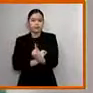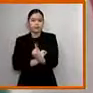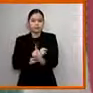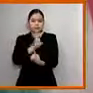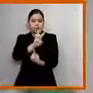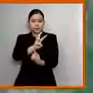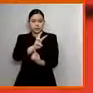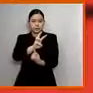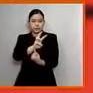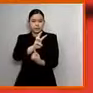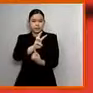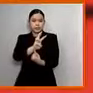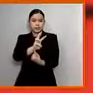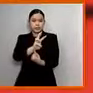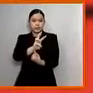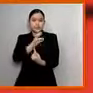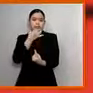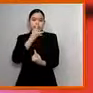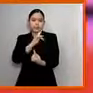6, segundo dígito, suerte.